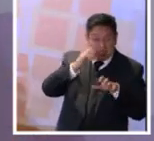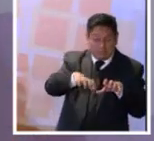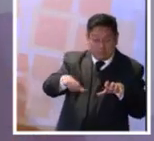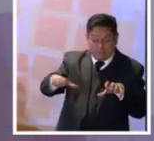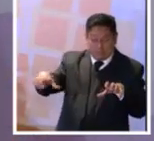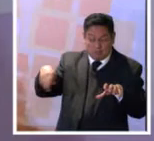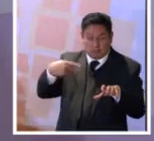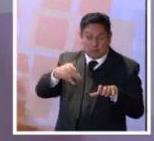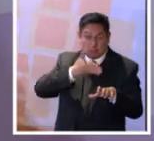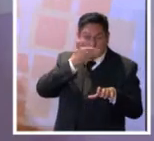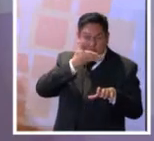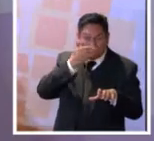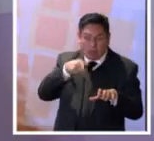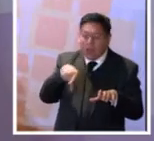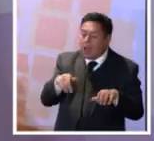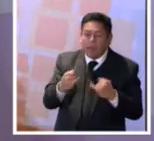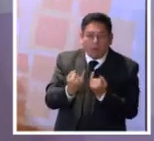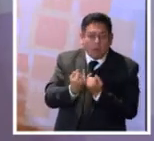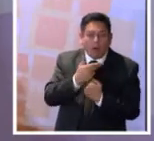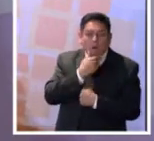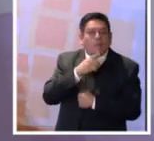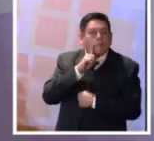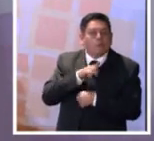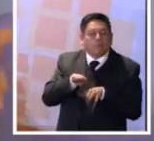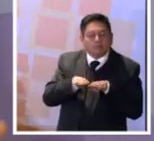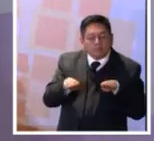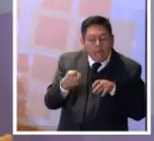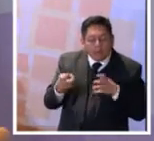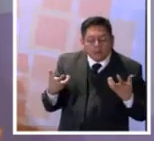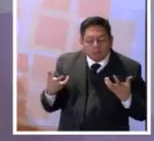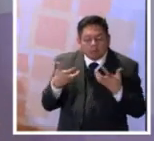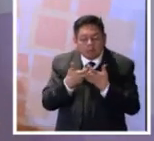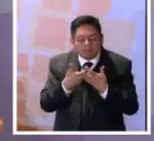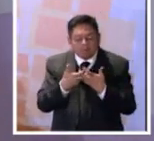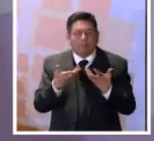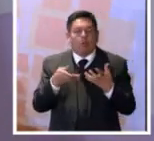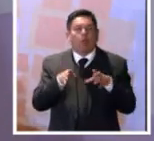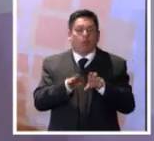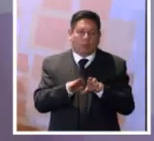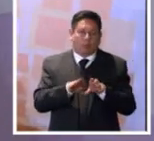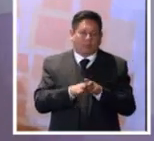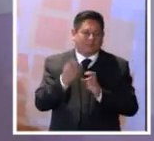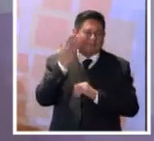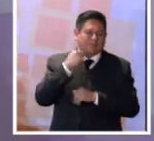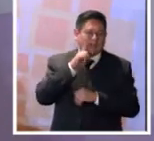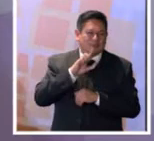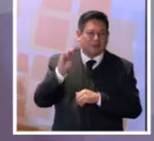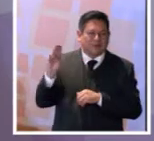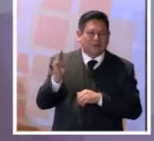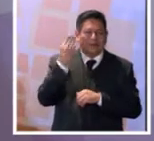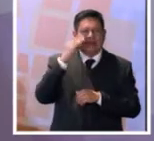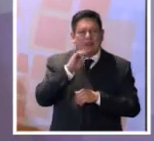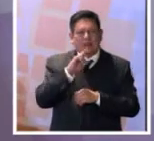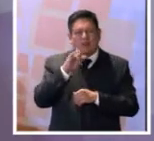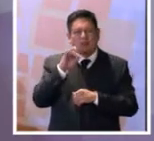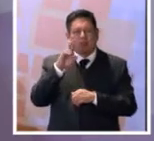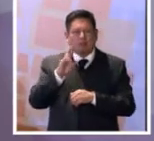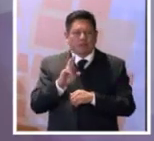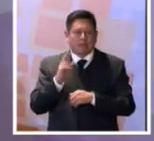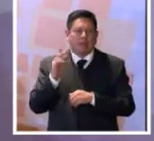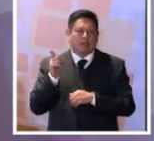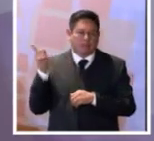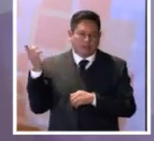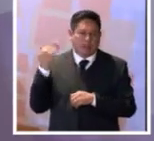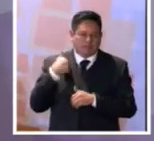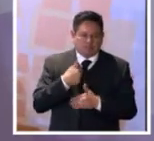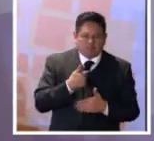intercultural. Y como ya lo advertía la maestra Groveda hace un momento cuando hacía favor de presentarme con